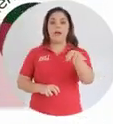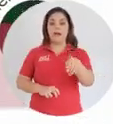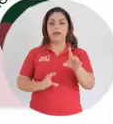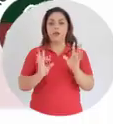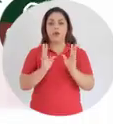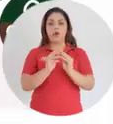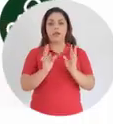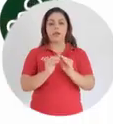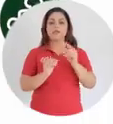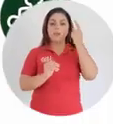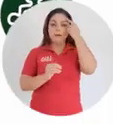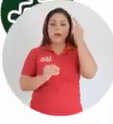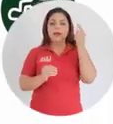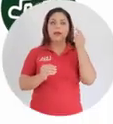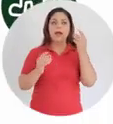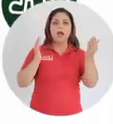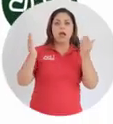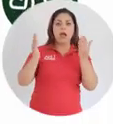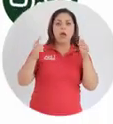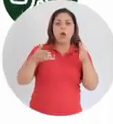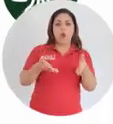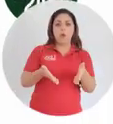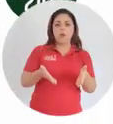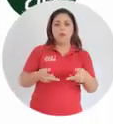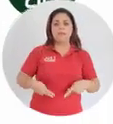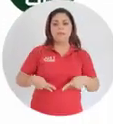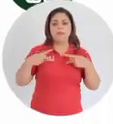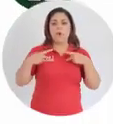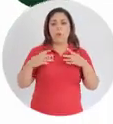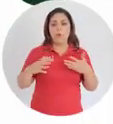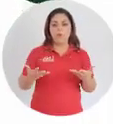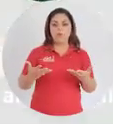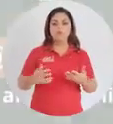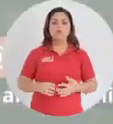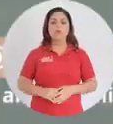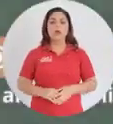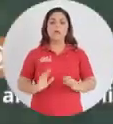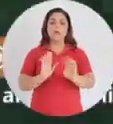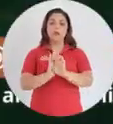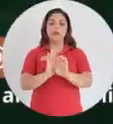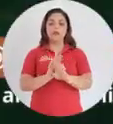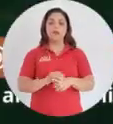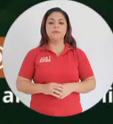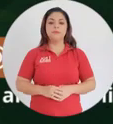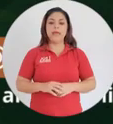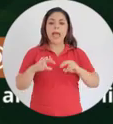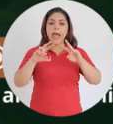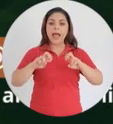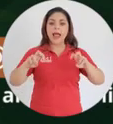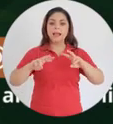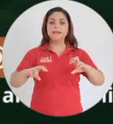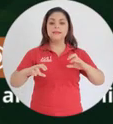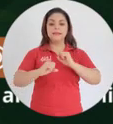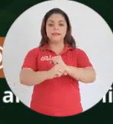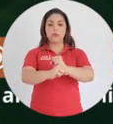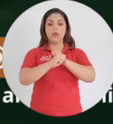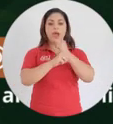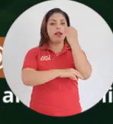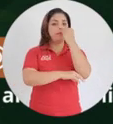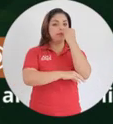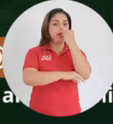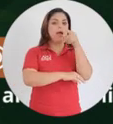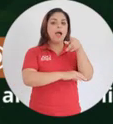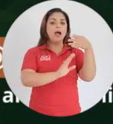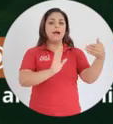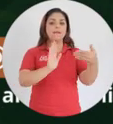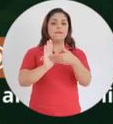este Congreso, con lo que hoy estamos viviendo. Entonces, por ejemplo, el análisis de cómo la seguridad alimentaria